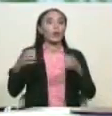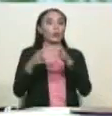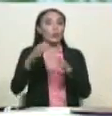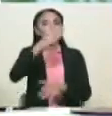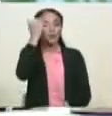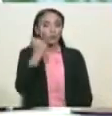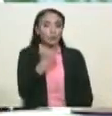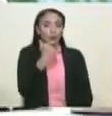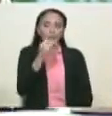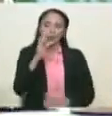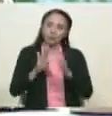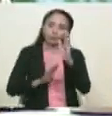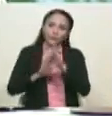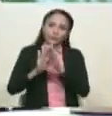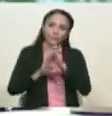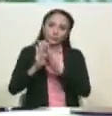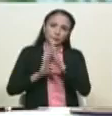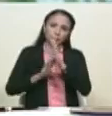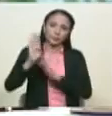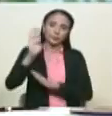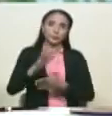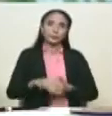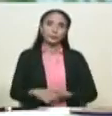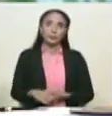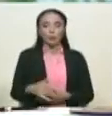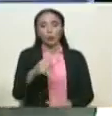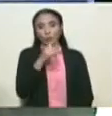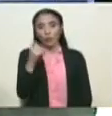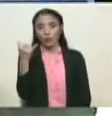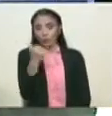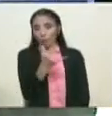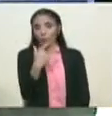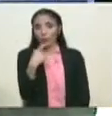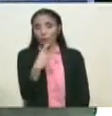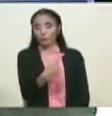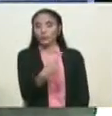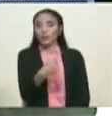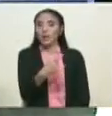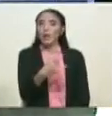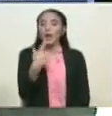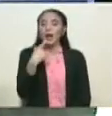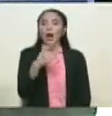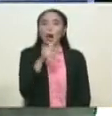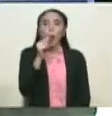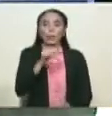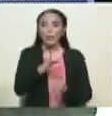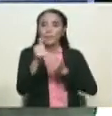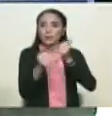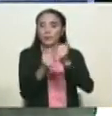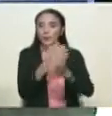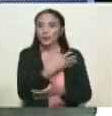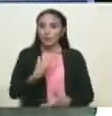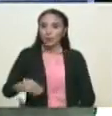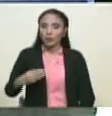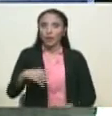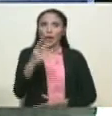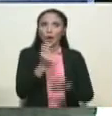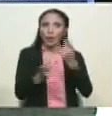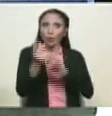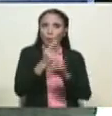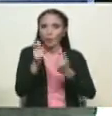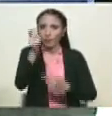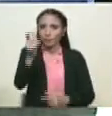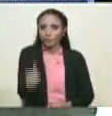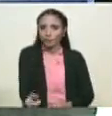creciendo. Le he ordenado al compañero vicepresidente de Economía que tome todas las medidas